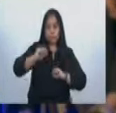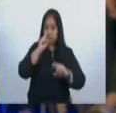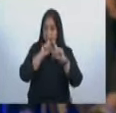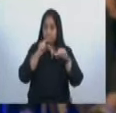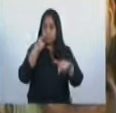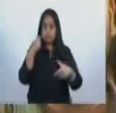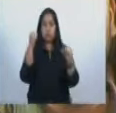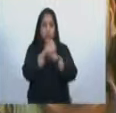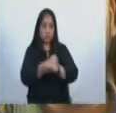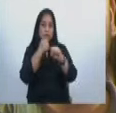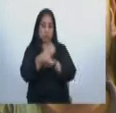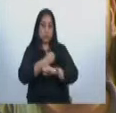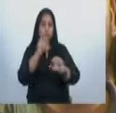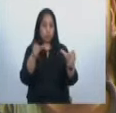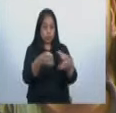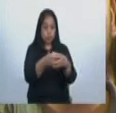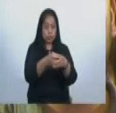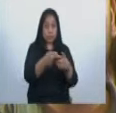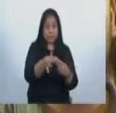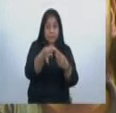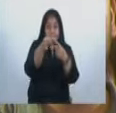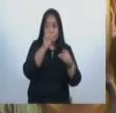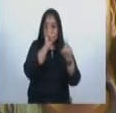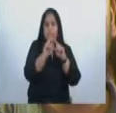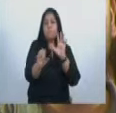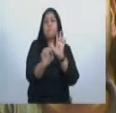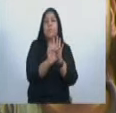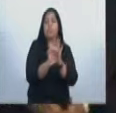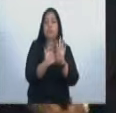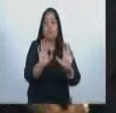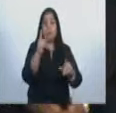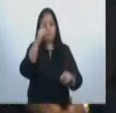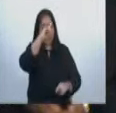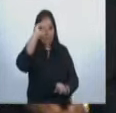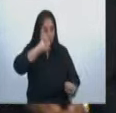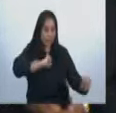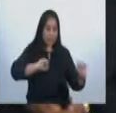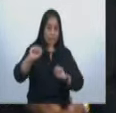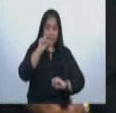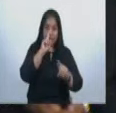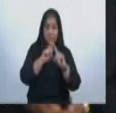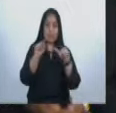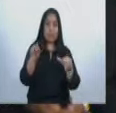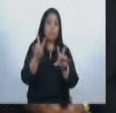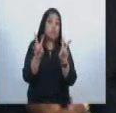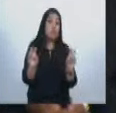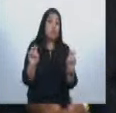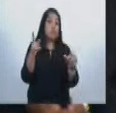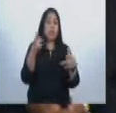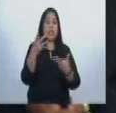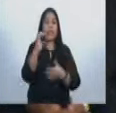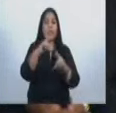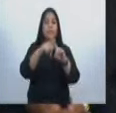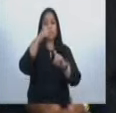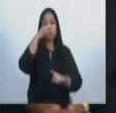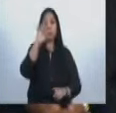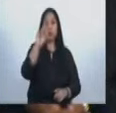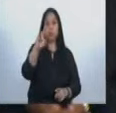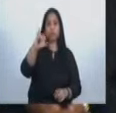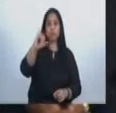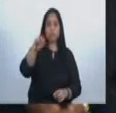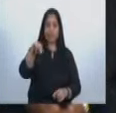estrategia con cuerpos especiales por ejemplo para trabajar sobre eh eh en contra de las extorsiones en